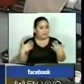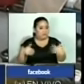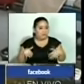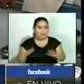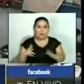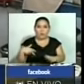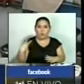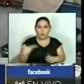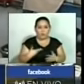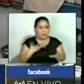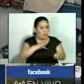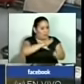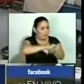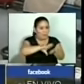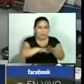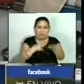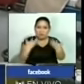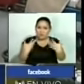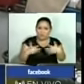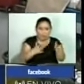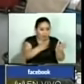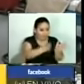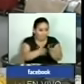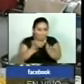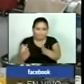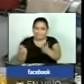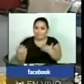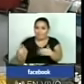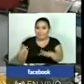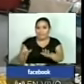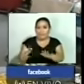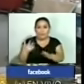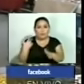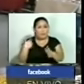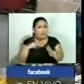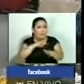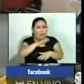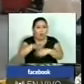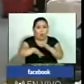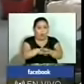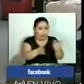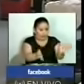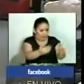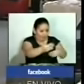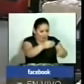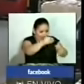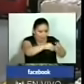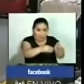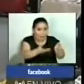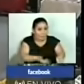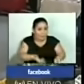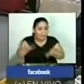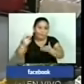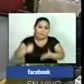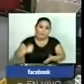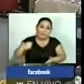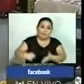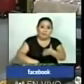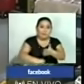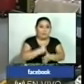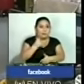teníamos toda la inversión hecha, todo estaba preparado. Bueno, ya estaba todo encajado, ya listo para salir.